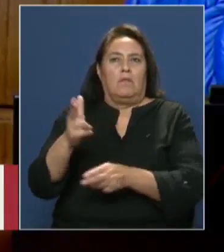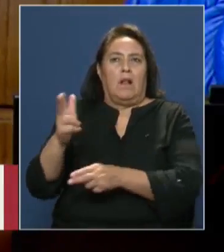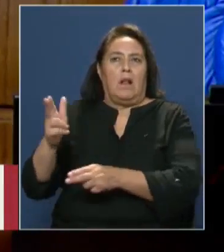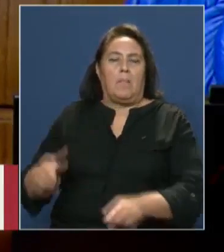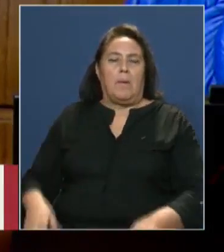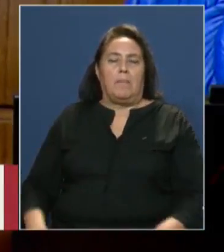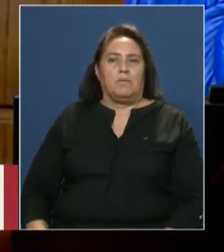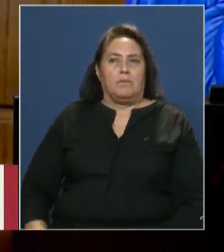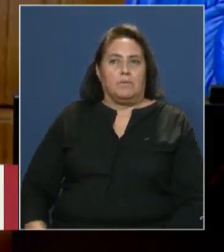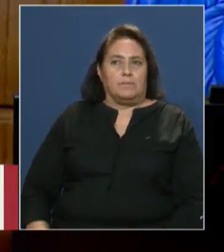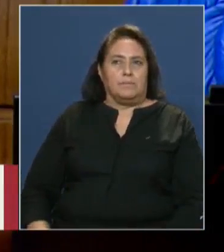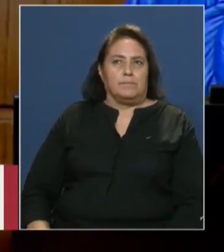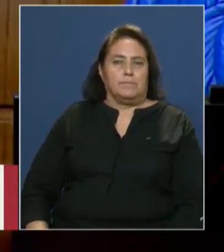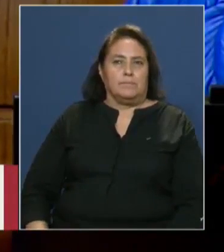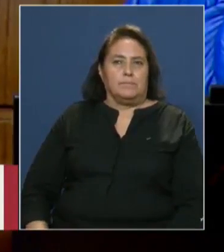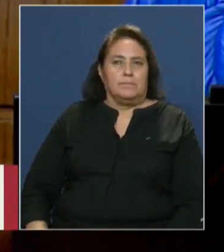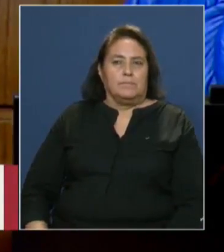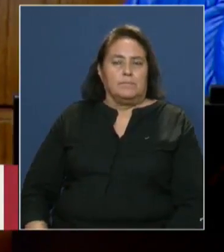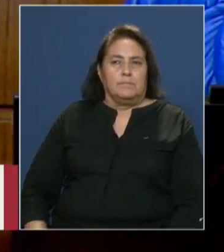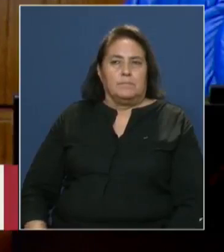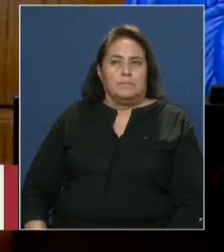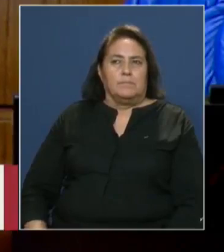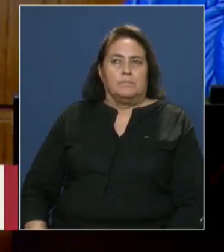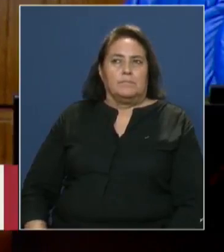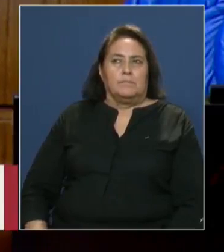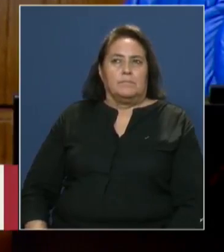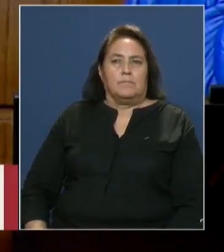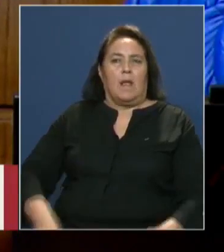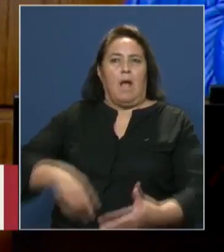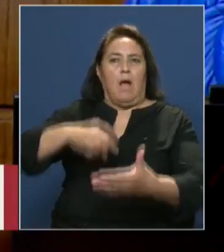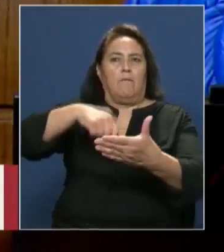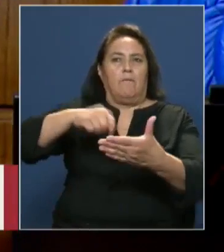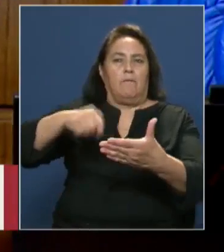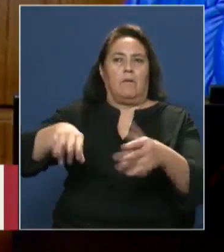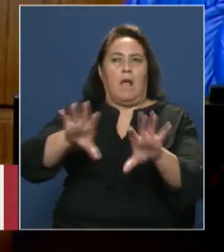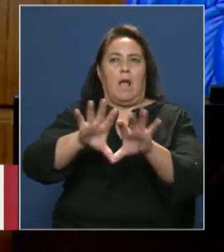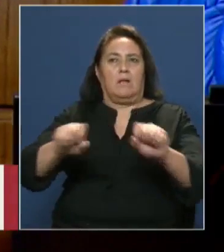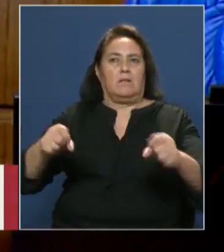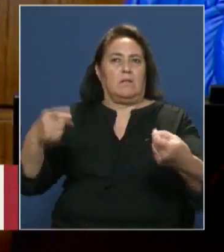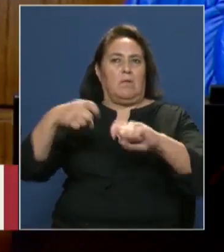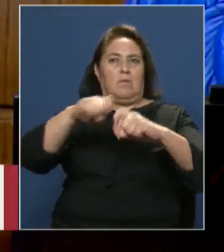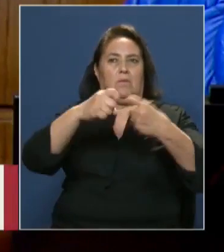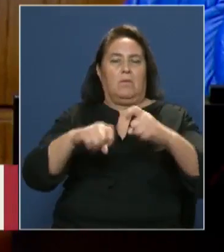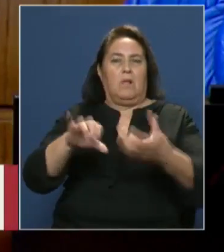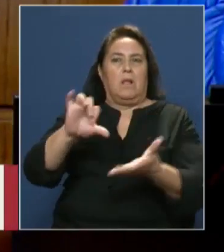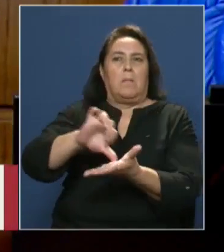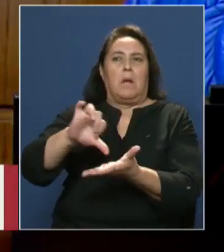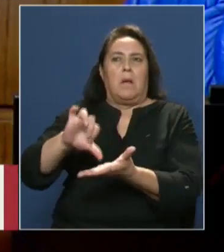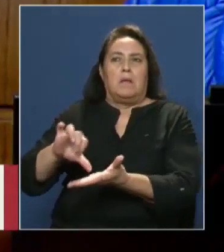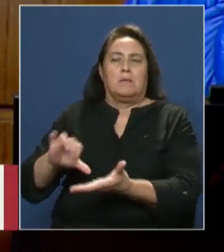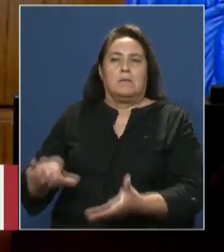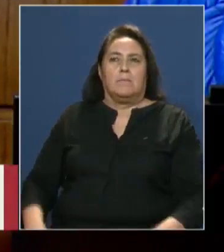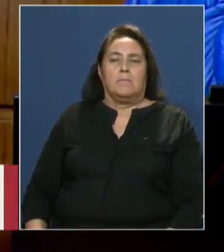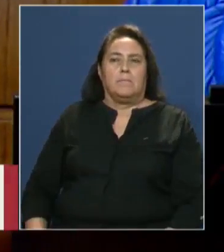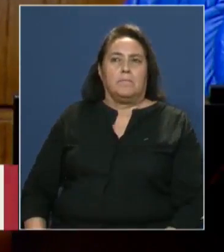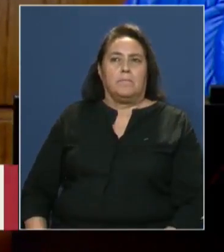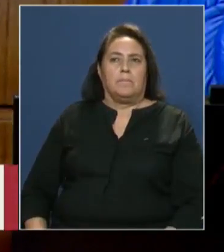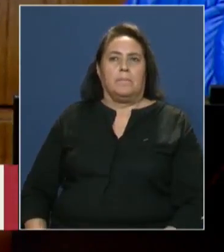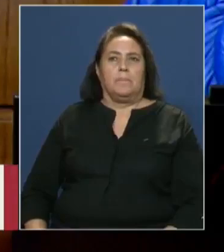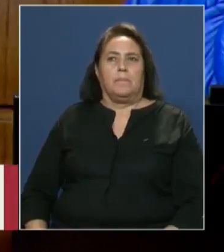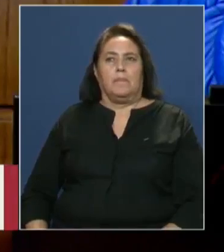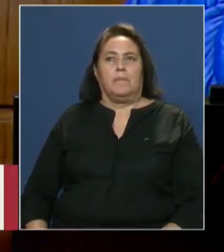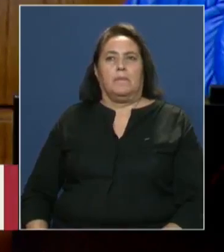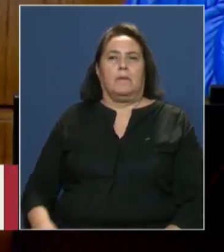convencional. D, la firma de tratados de no agresión entre países. Y E,